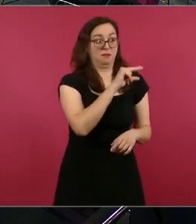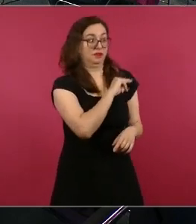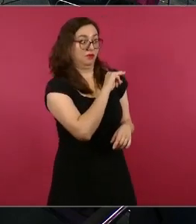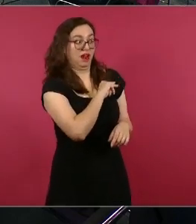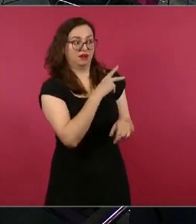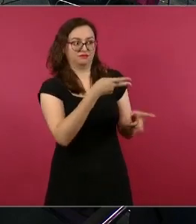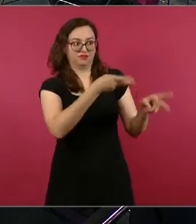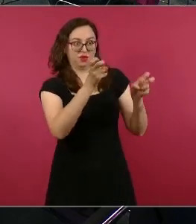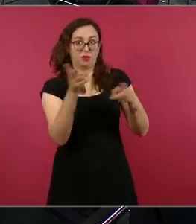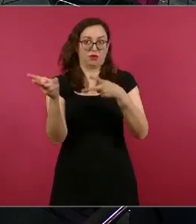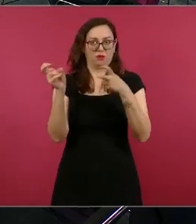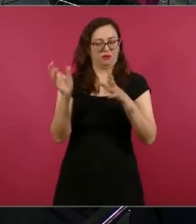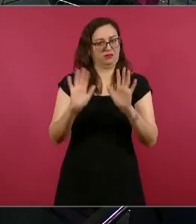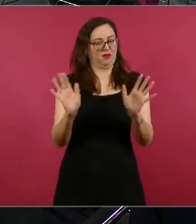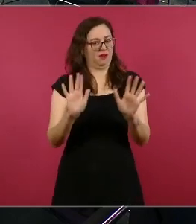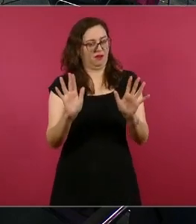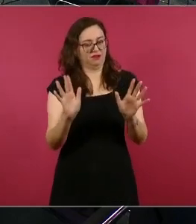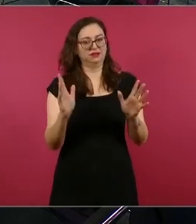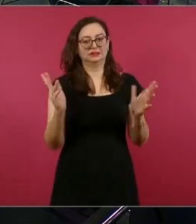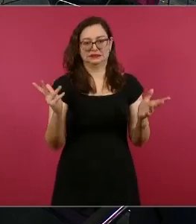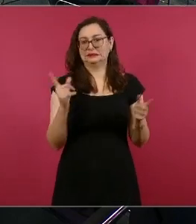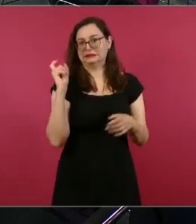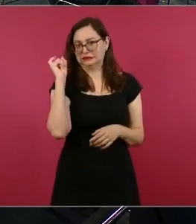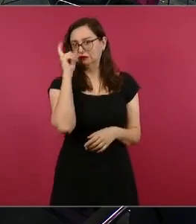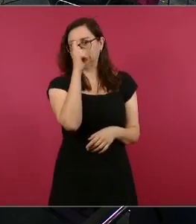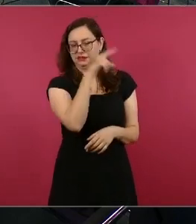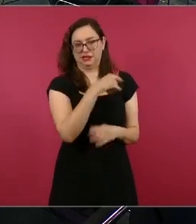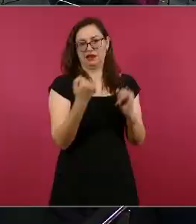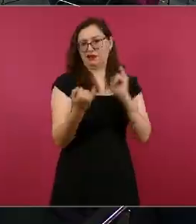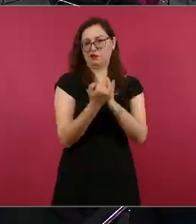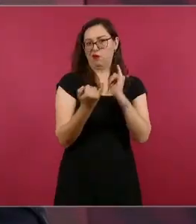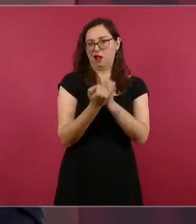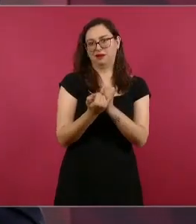sí. Entre ellos está difícil